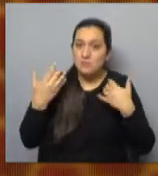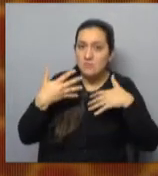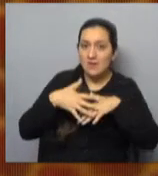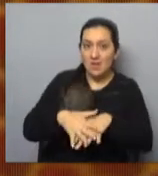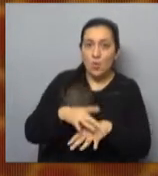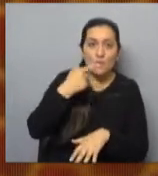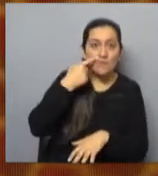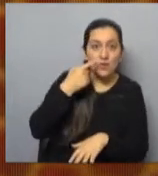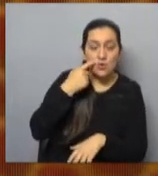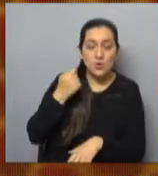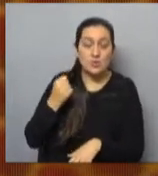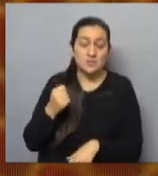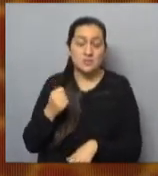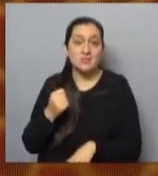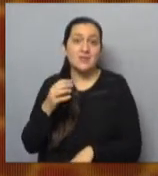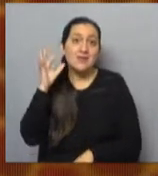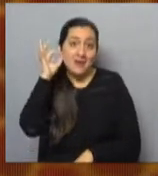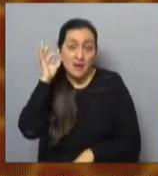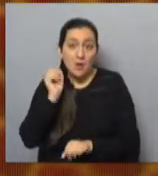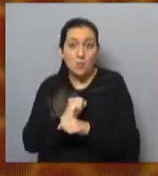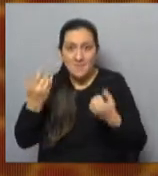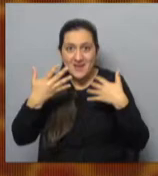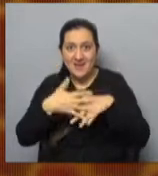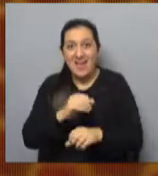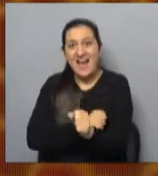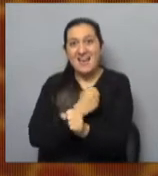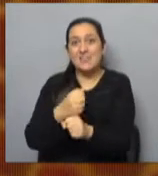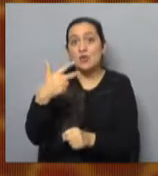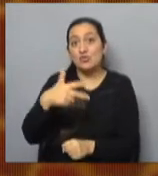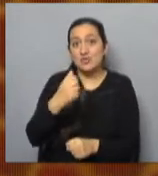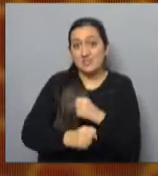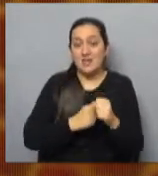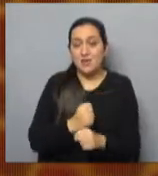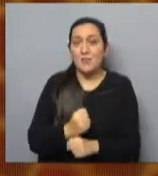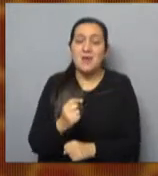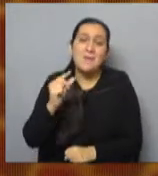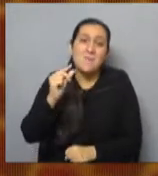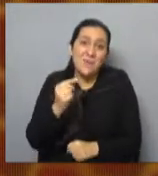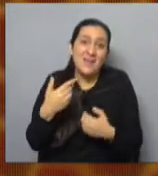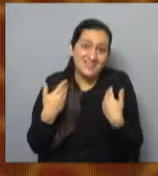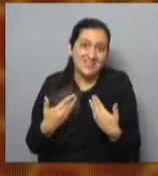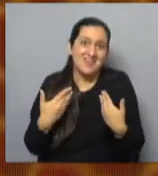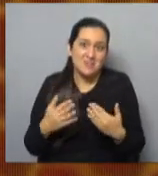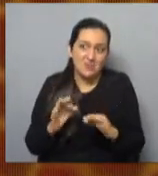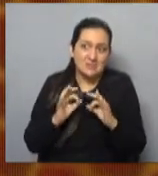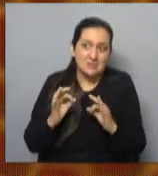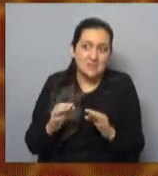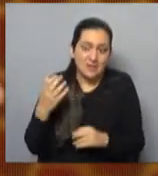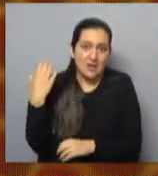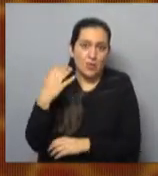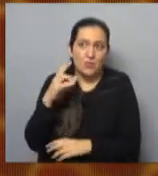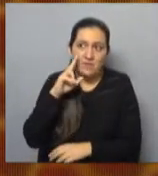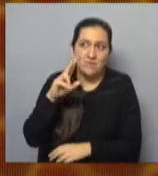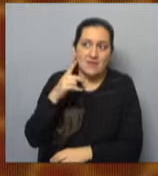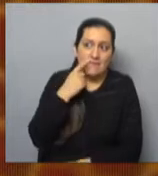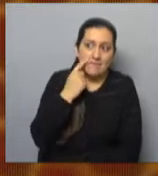hasta el hasta los 13 pueden jugar pero son pocas las que se animan o sea creo que caen a los clubes y cuando ven que hay nenes